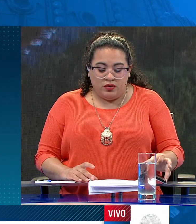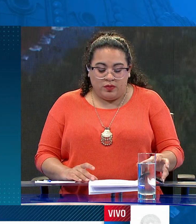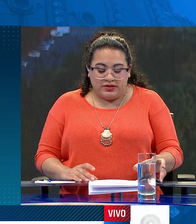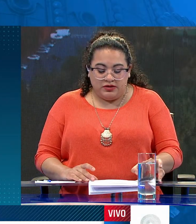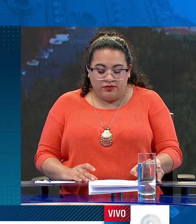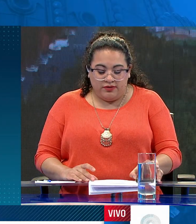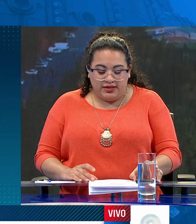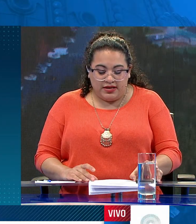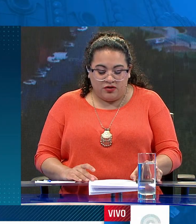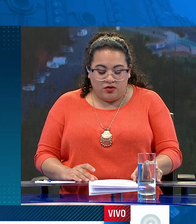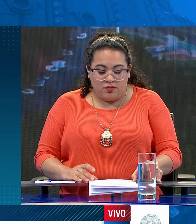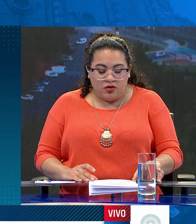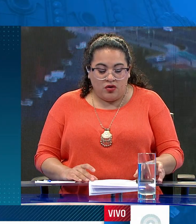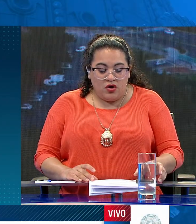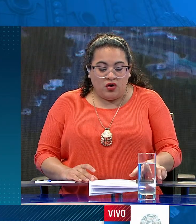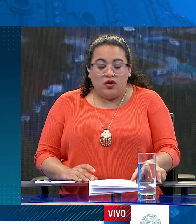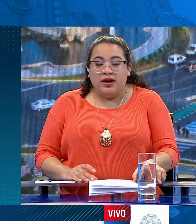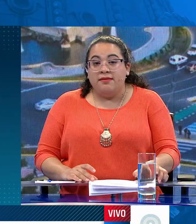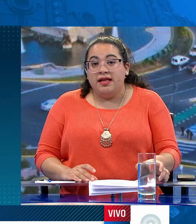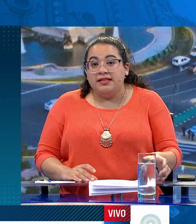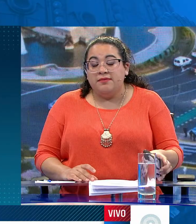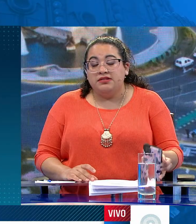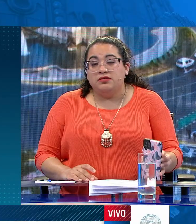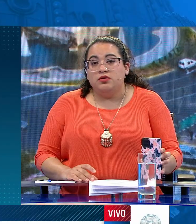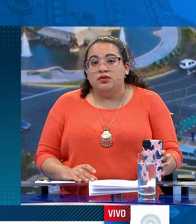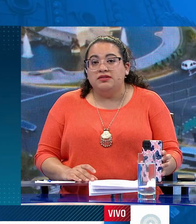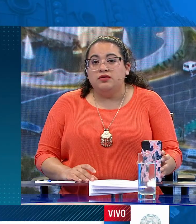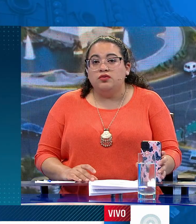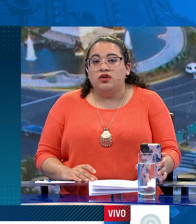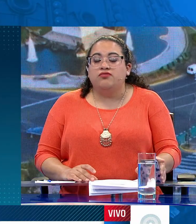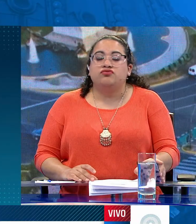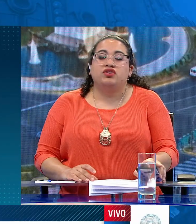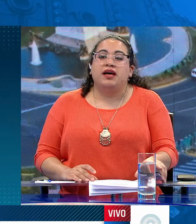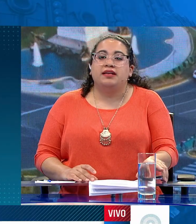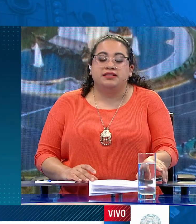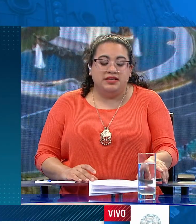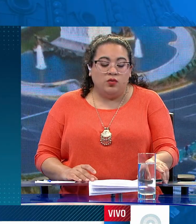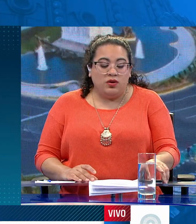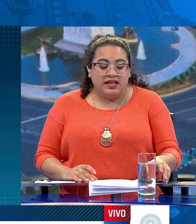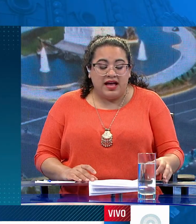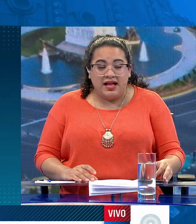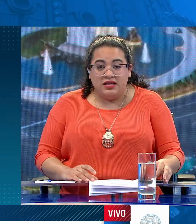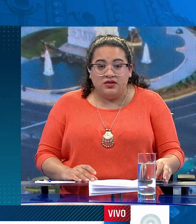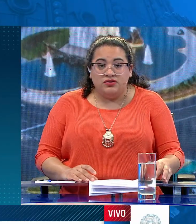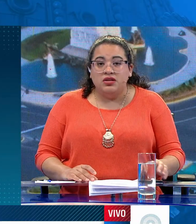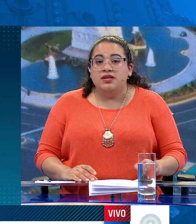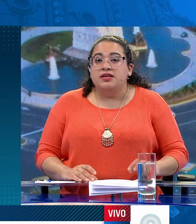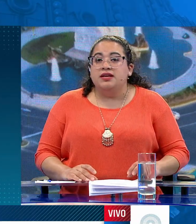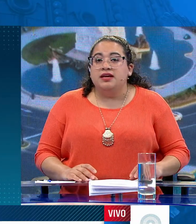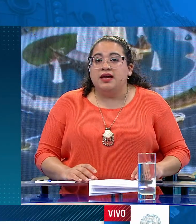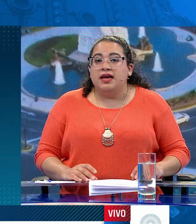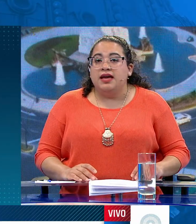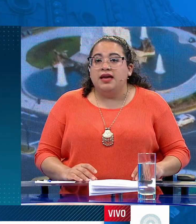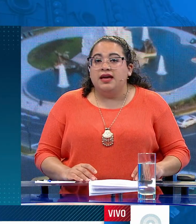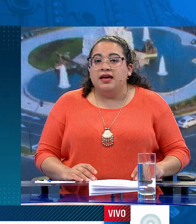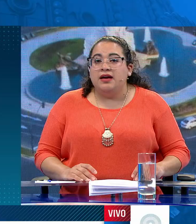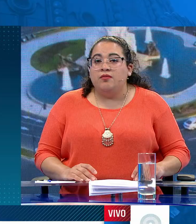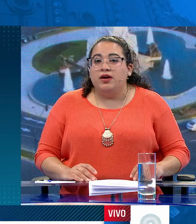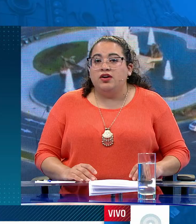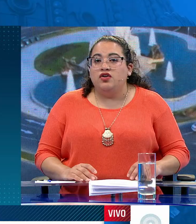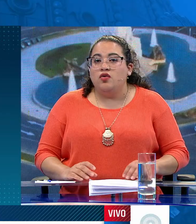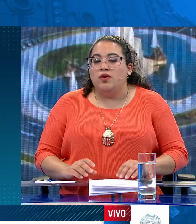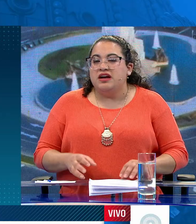su preocupación fue vista, ¿no?, como con gravedad también sobre un instituto que funciona hace 50 años y